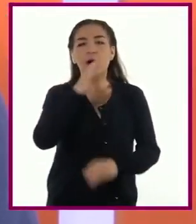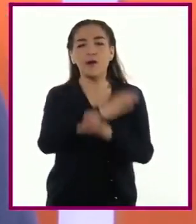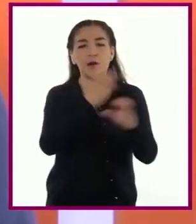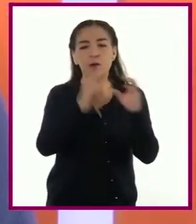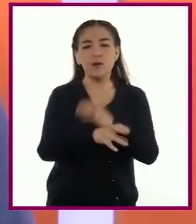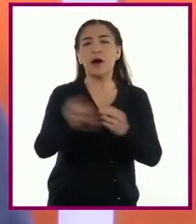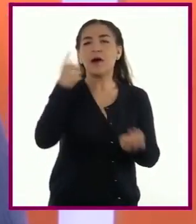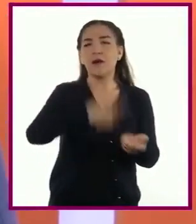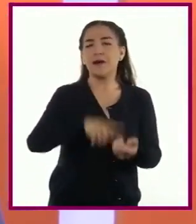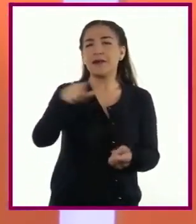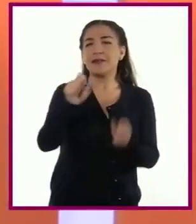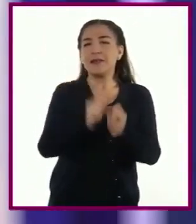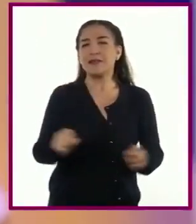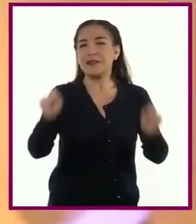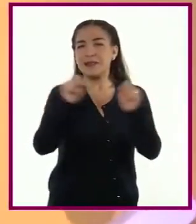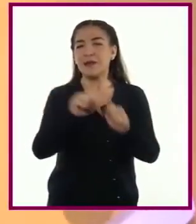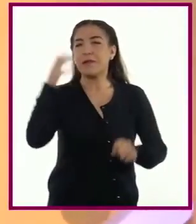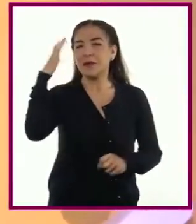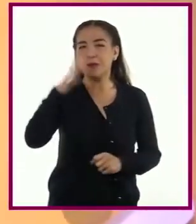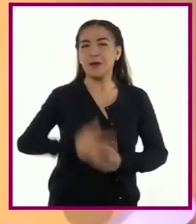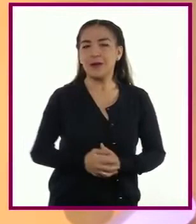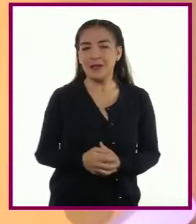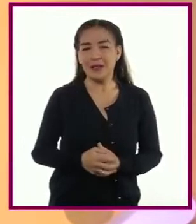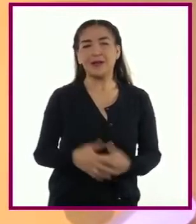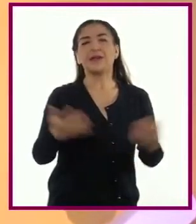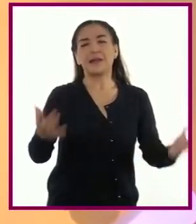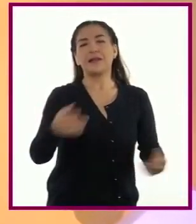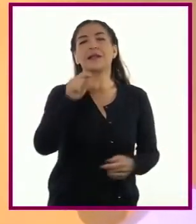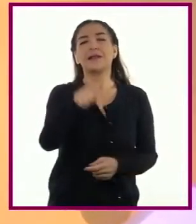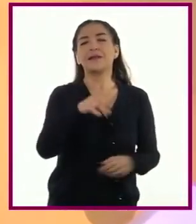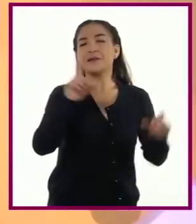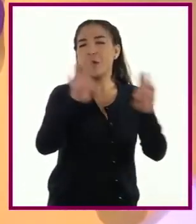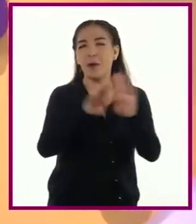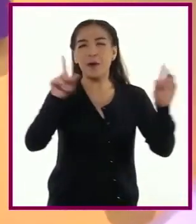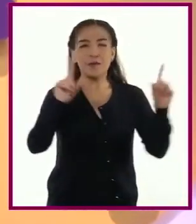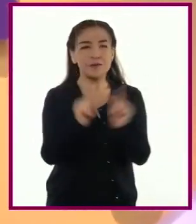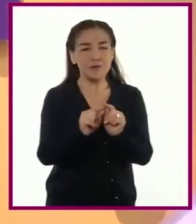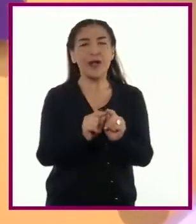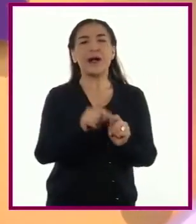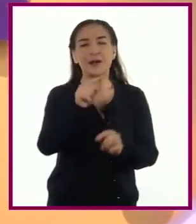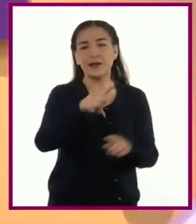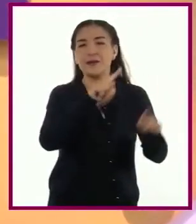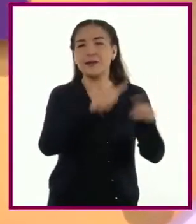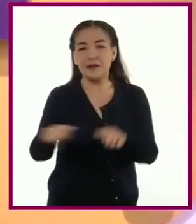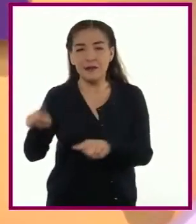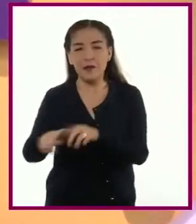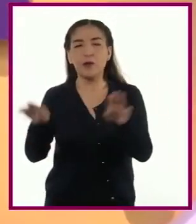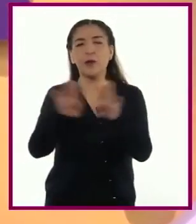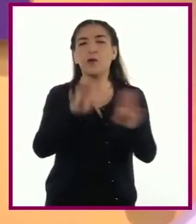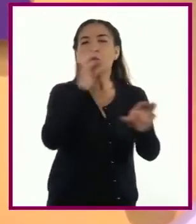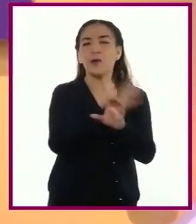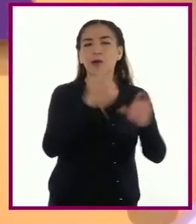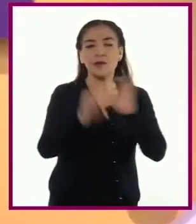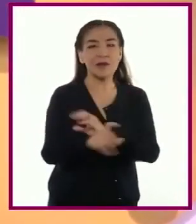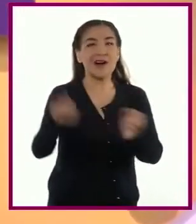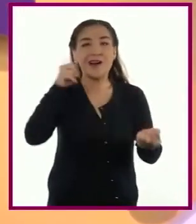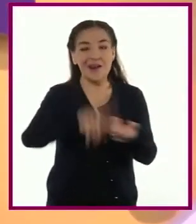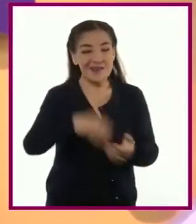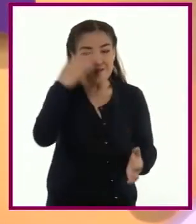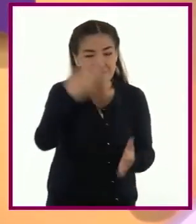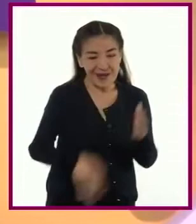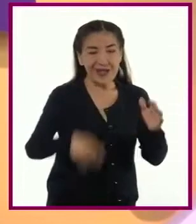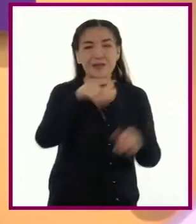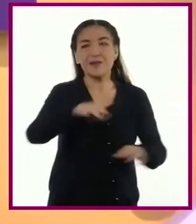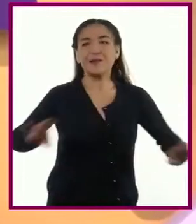en el sistema solar? La solución fue crear una nueva categoría de objetos que no cumplieran con las